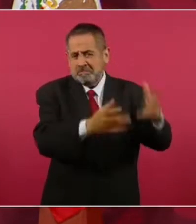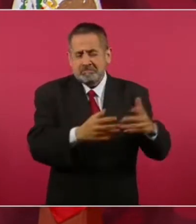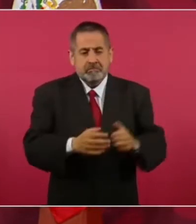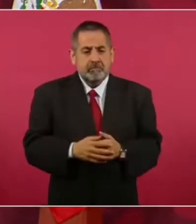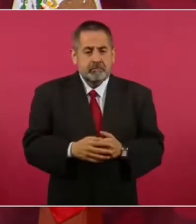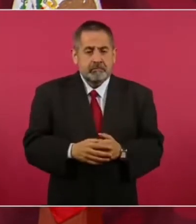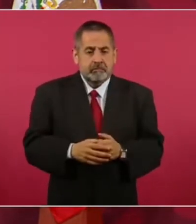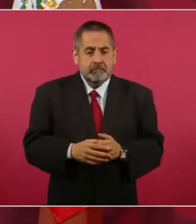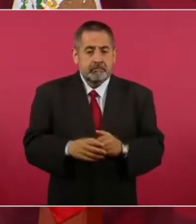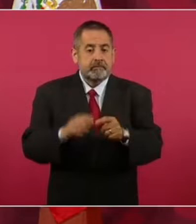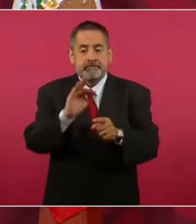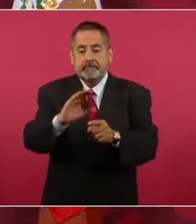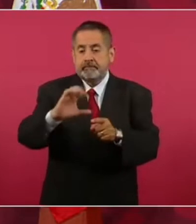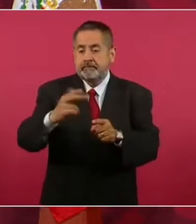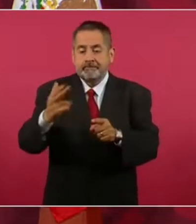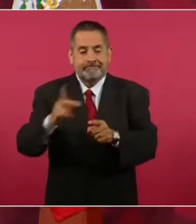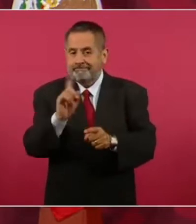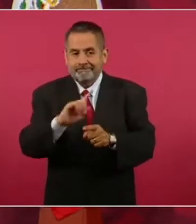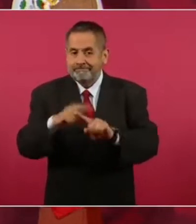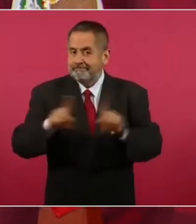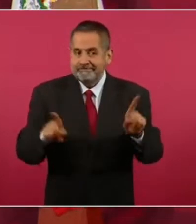Y Calderón no recibió así